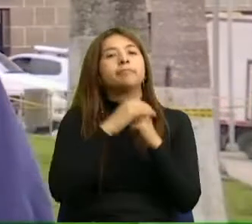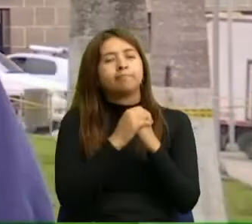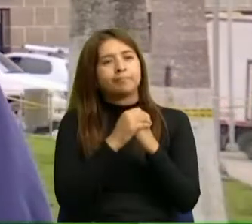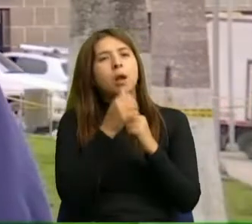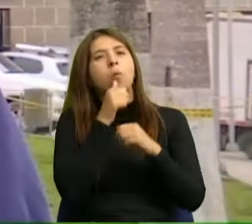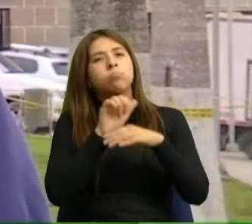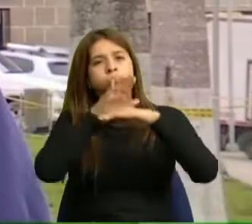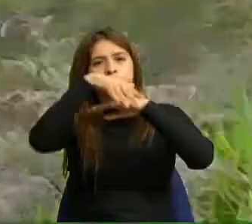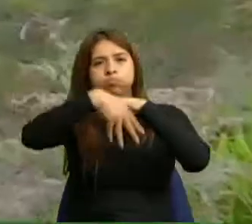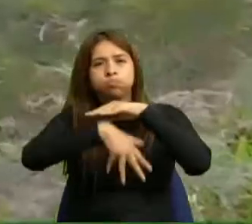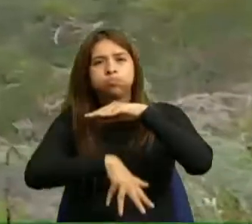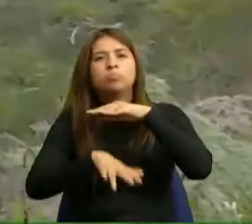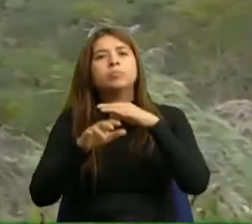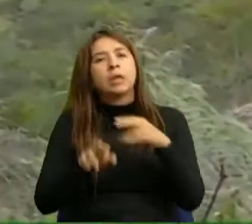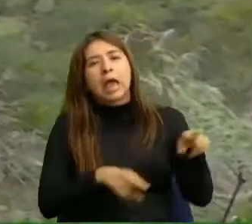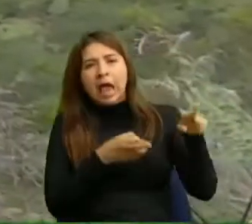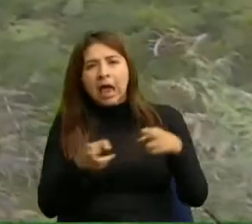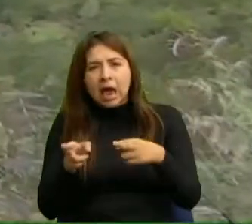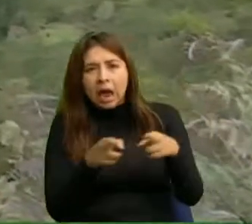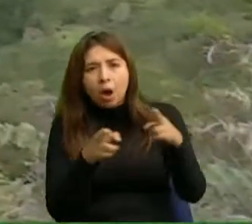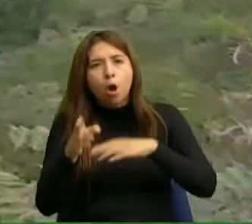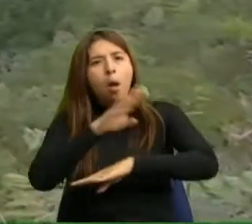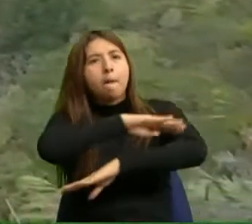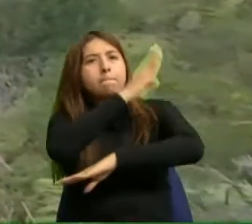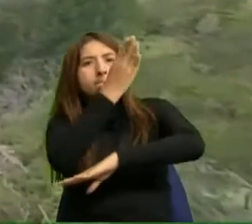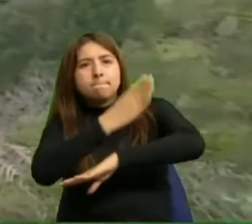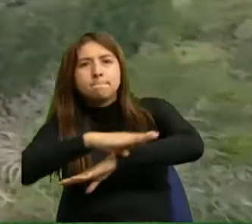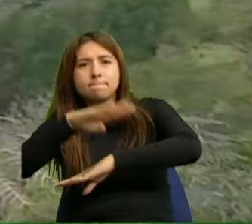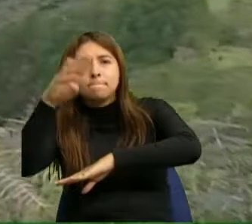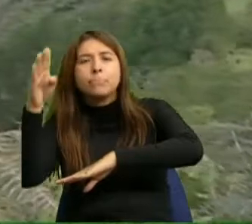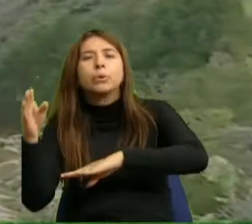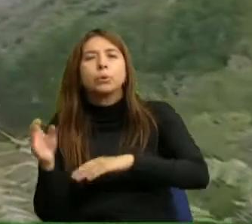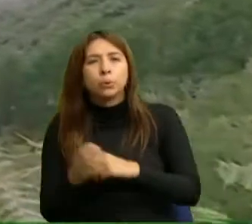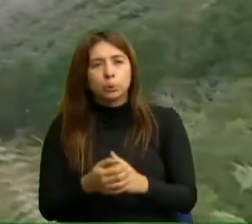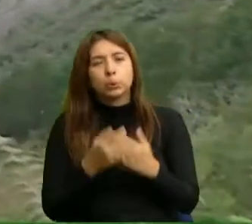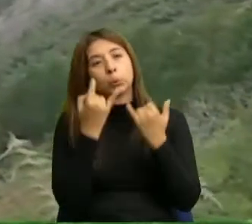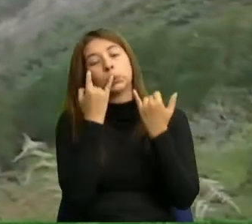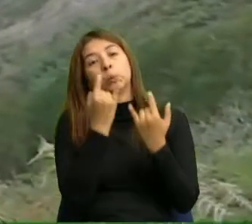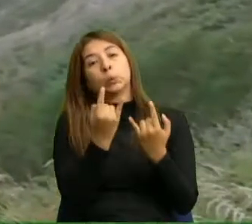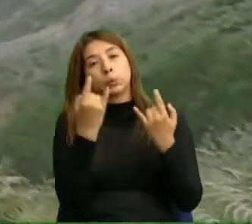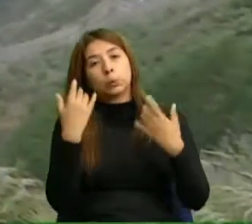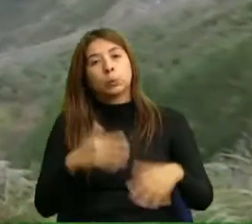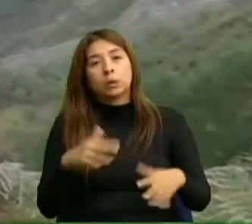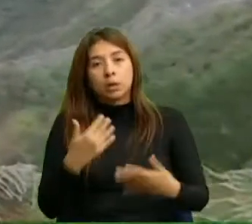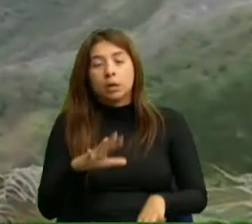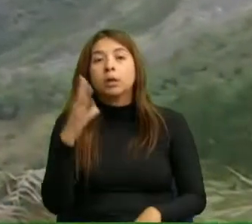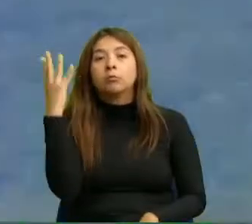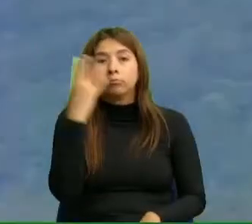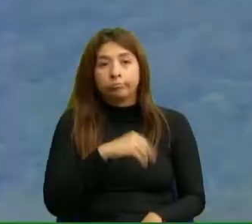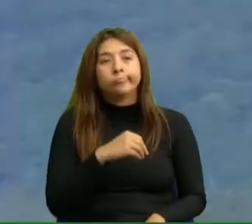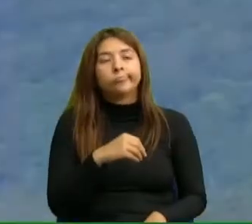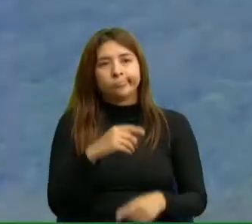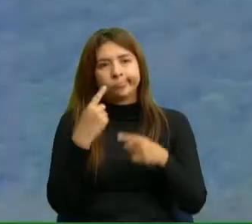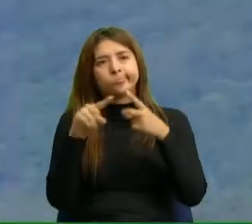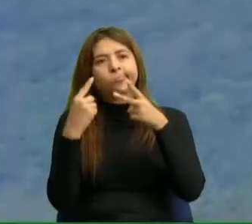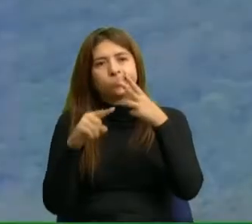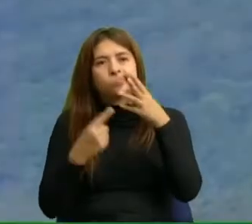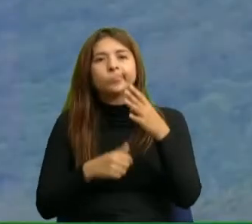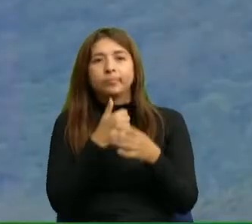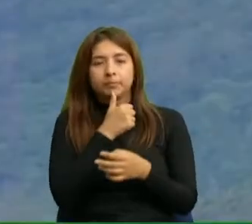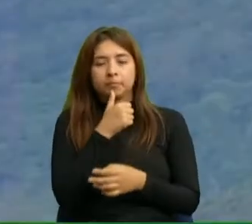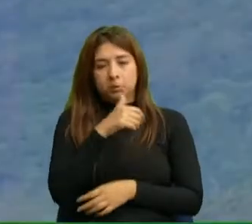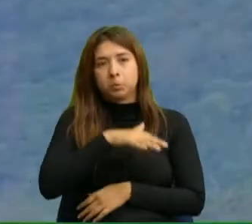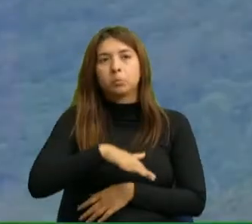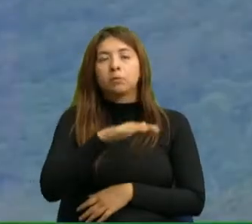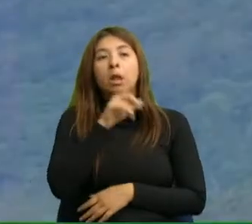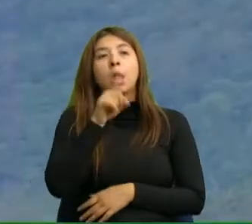son los ríos, como son los valles y las montañas, una gran riqueza de fuentes hídricas acá en el municipio de Toledo.